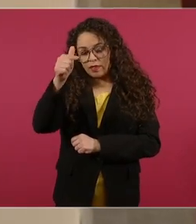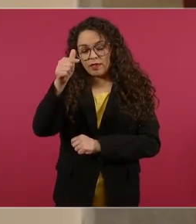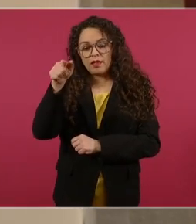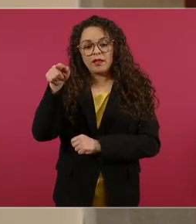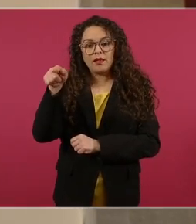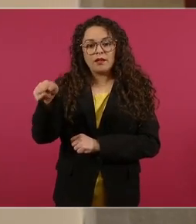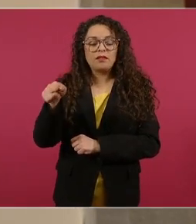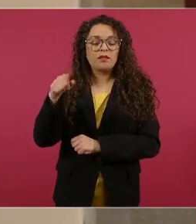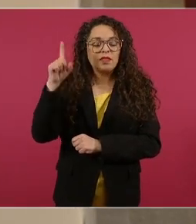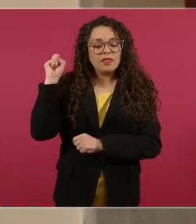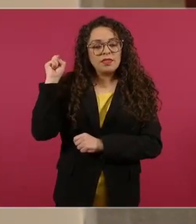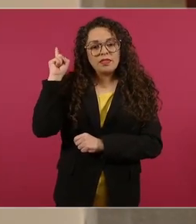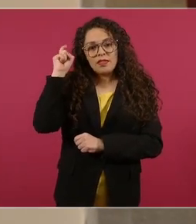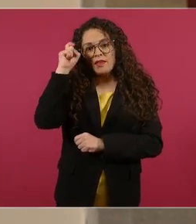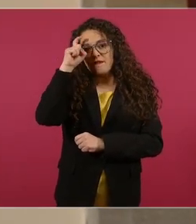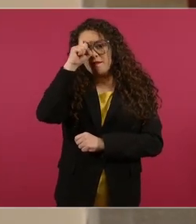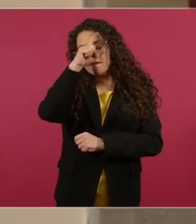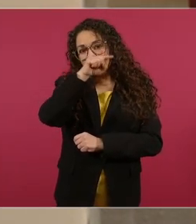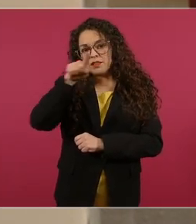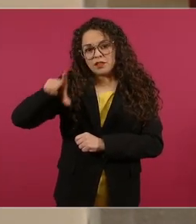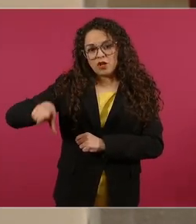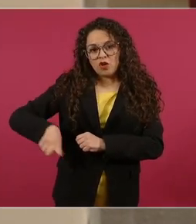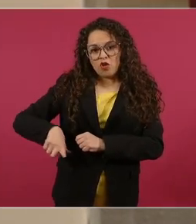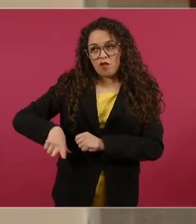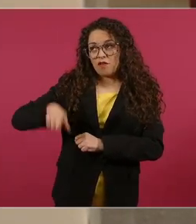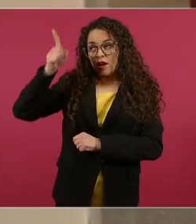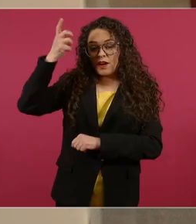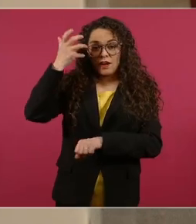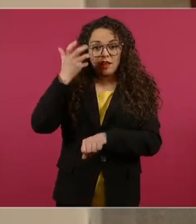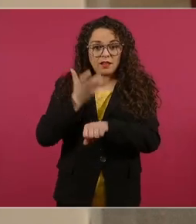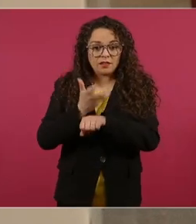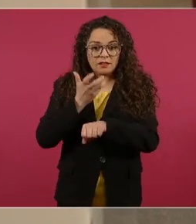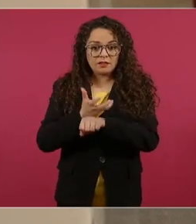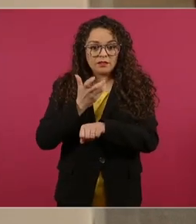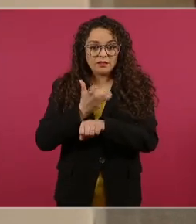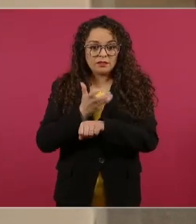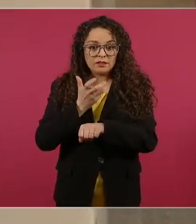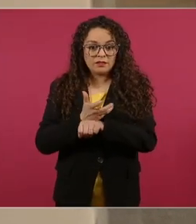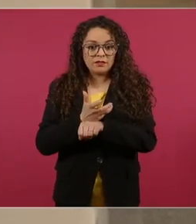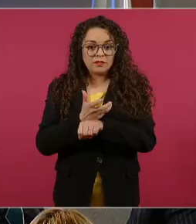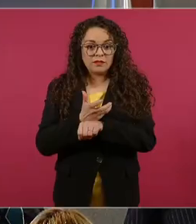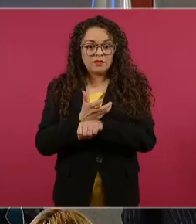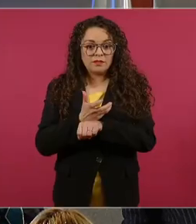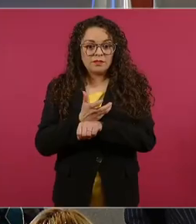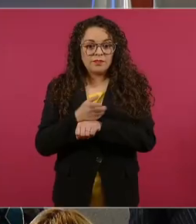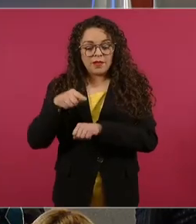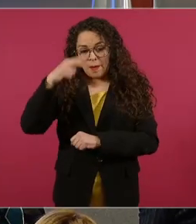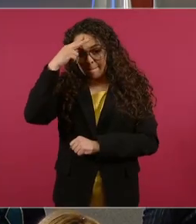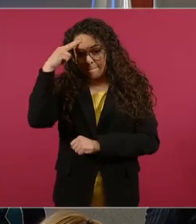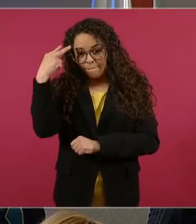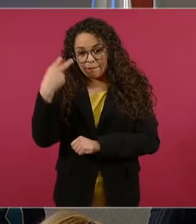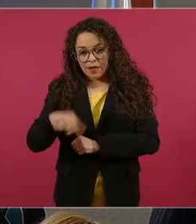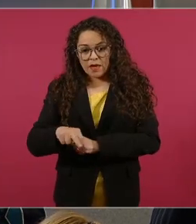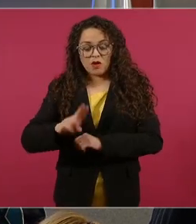que le representaba al gobierno de los Estados Unidos subordinar por entero al ejército mexicano,